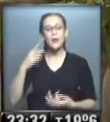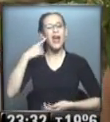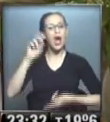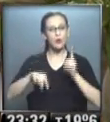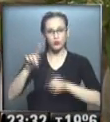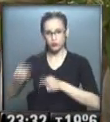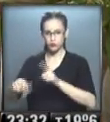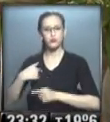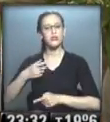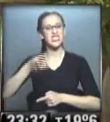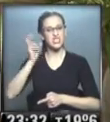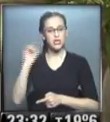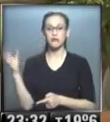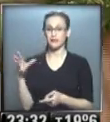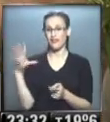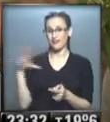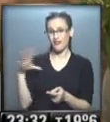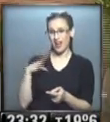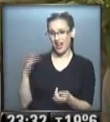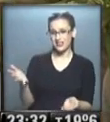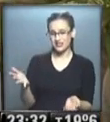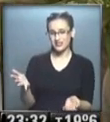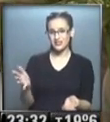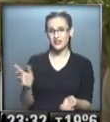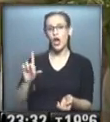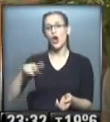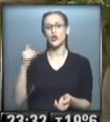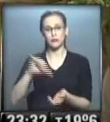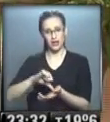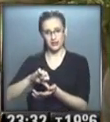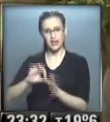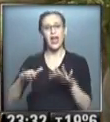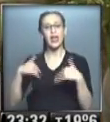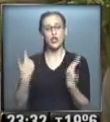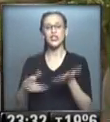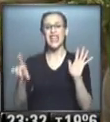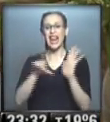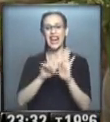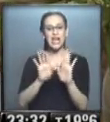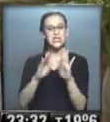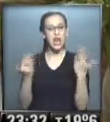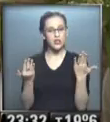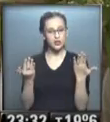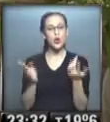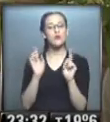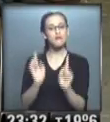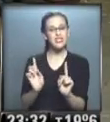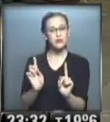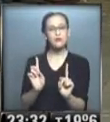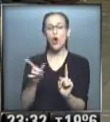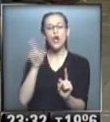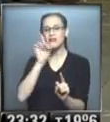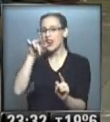que aún Chile no ratifica, de manera que nuestra legislación sea acorde con aquella legislación